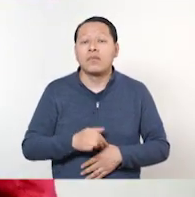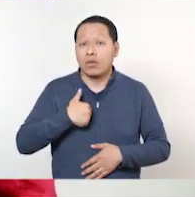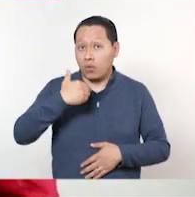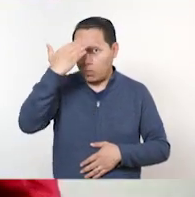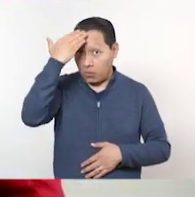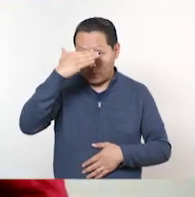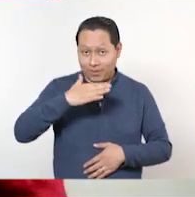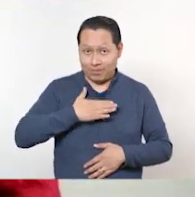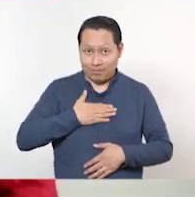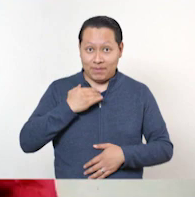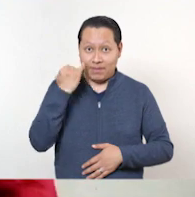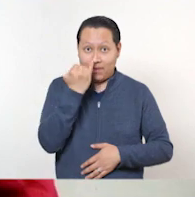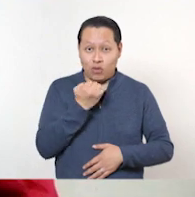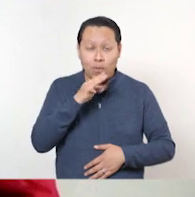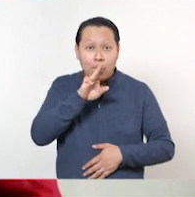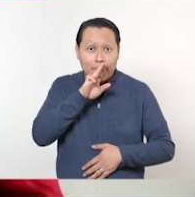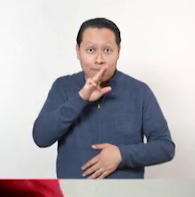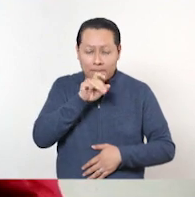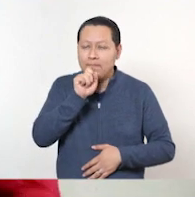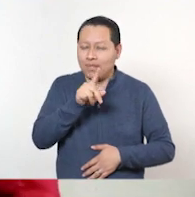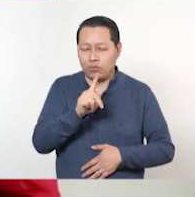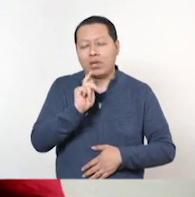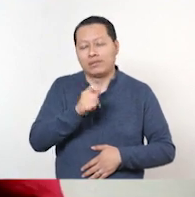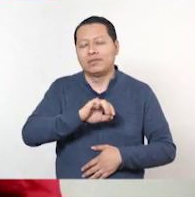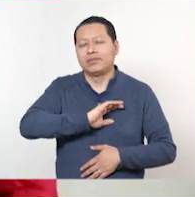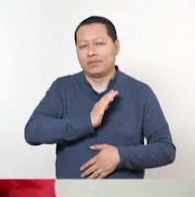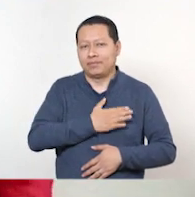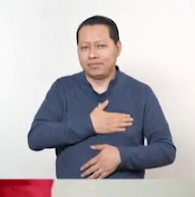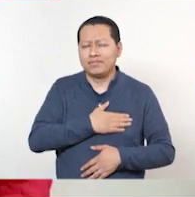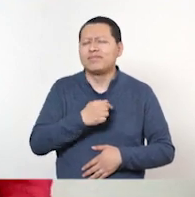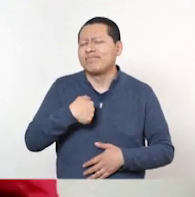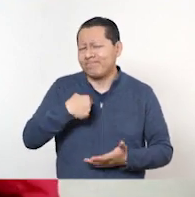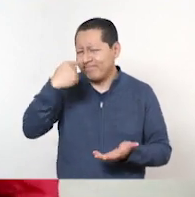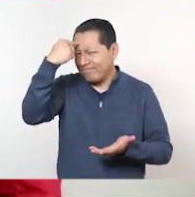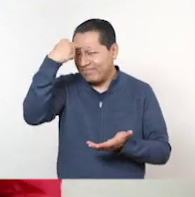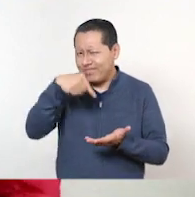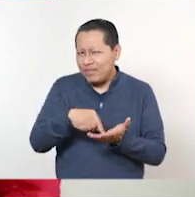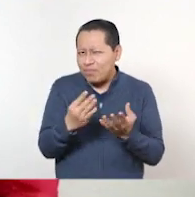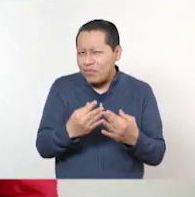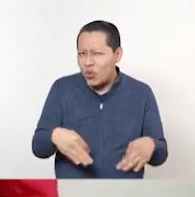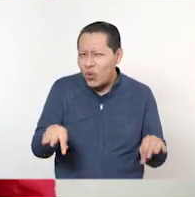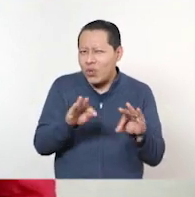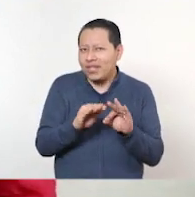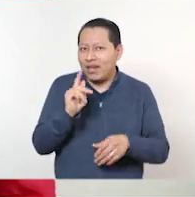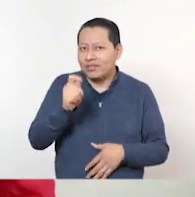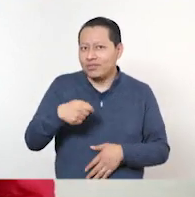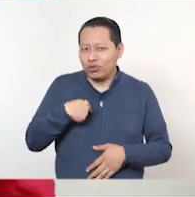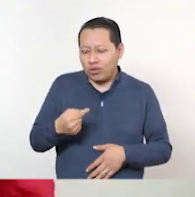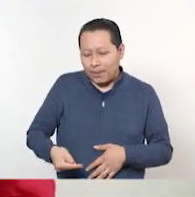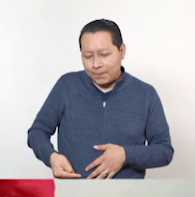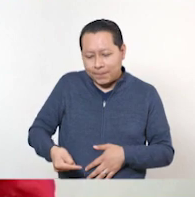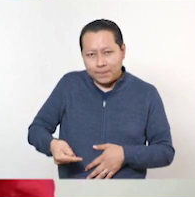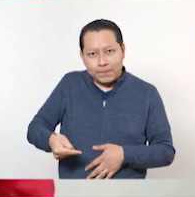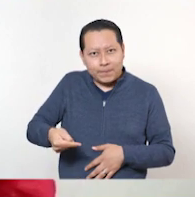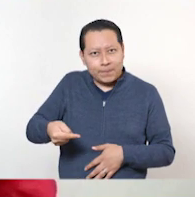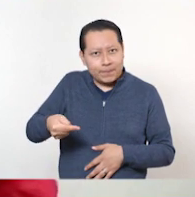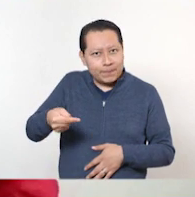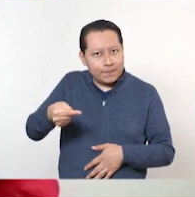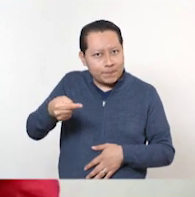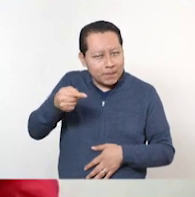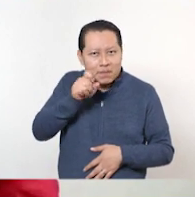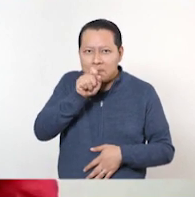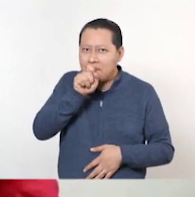Sé que mi lengua materna es el español y creo que es muy importante porque es con la cual yo